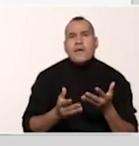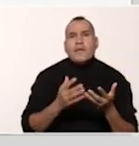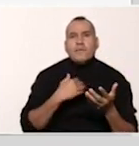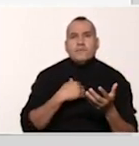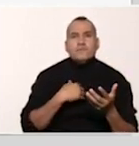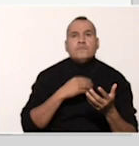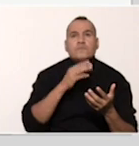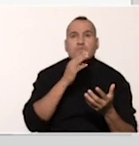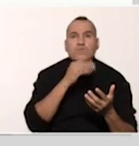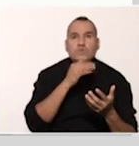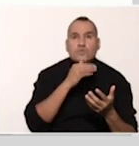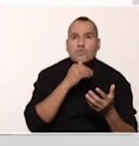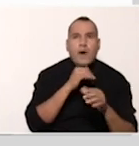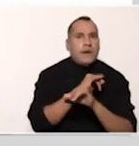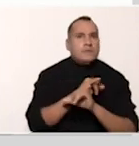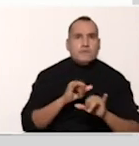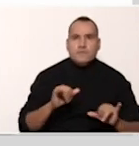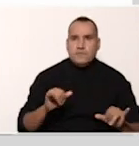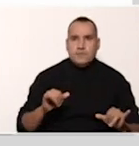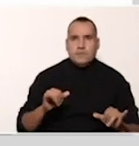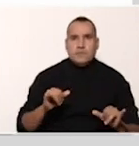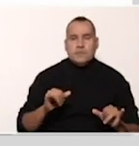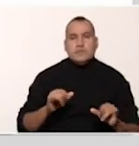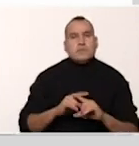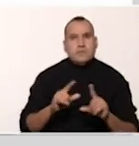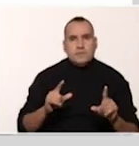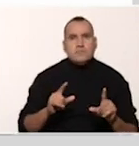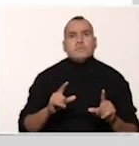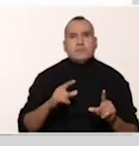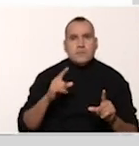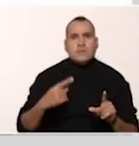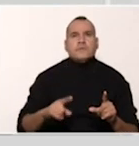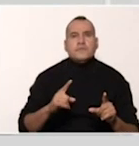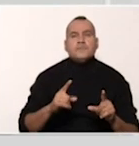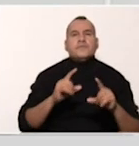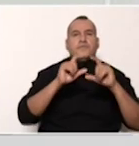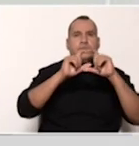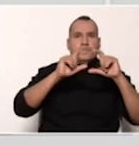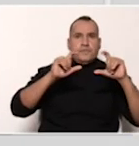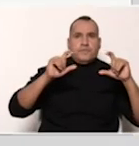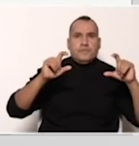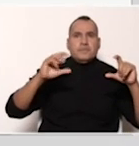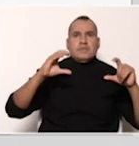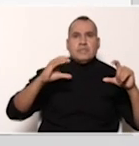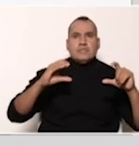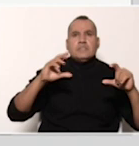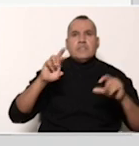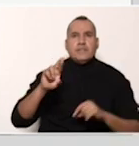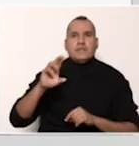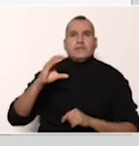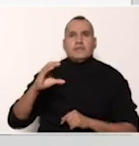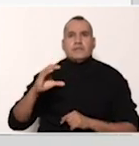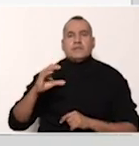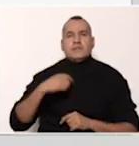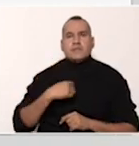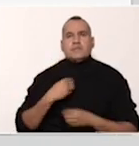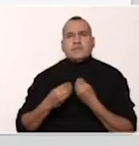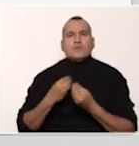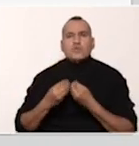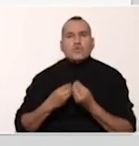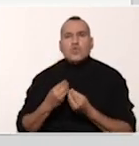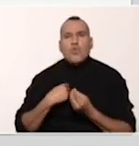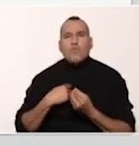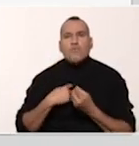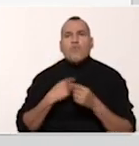que no tiene etiqueta de cierre, pero que sí tiene un atributo llamado src que me indica la fuente de mi imagen. Fíjense que al